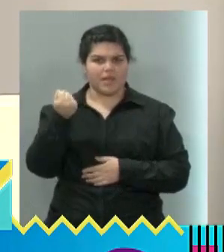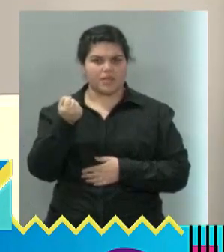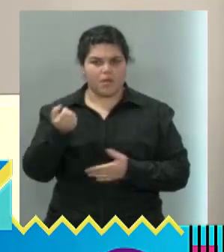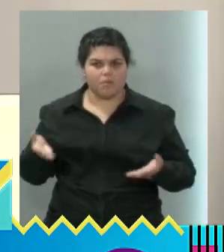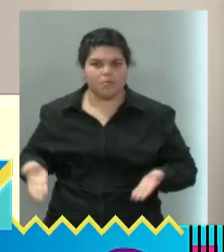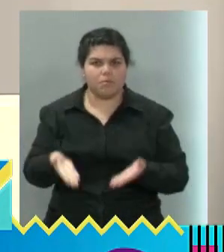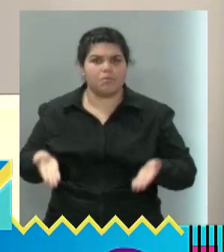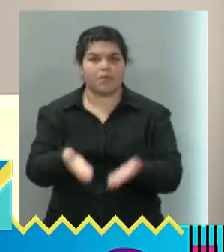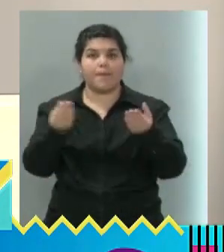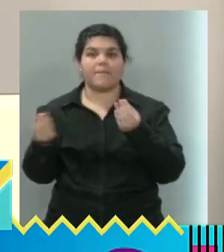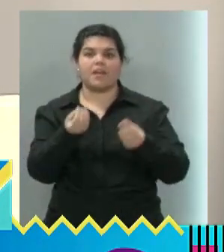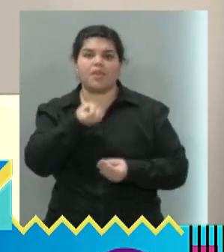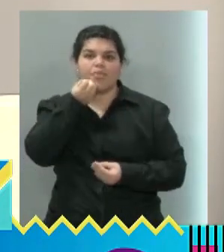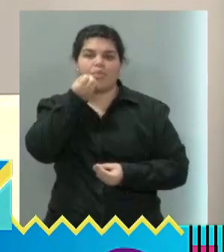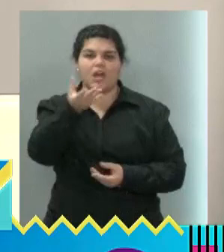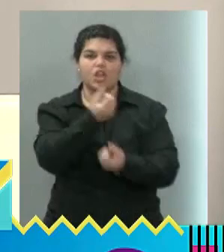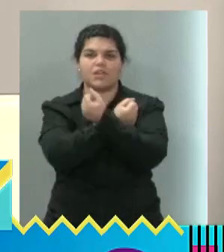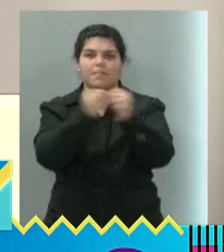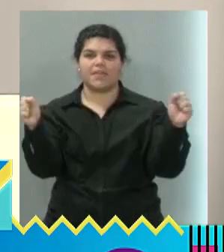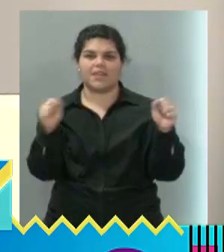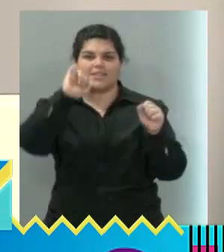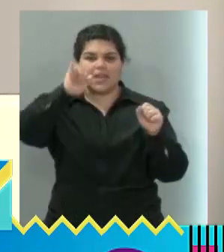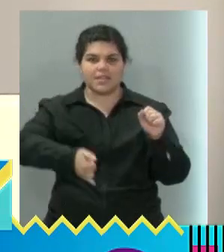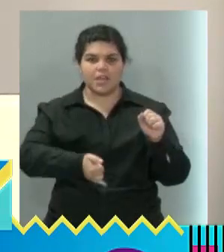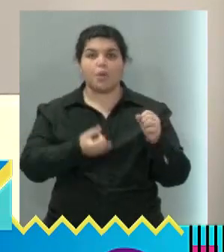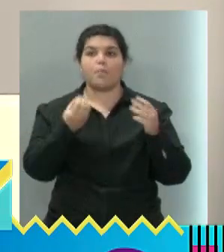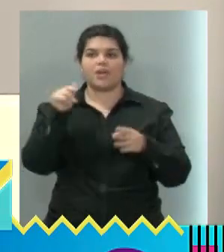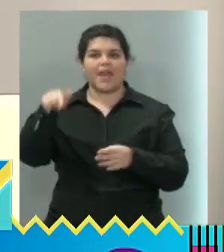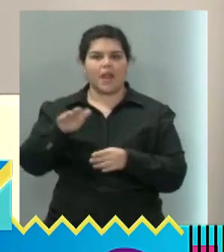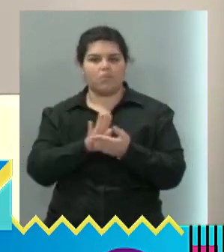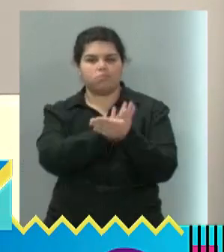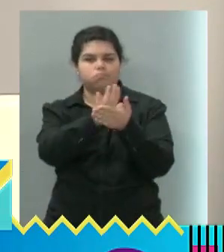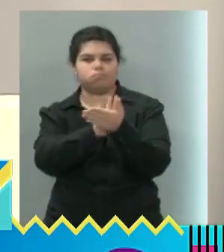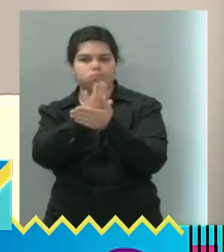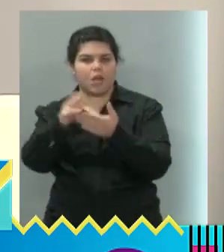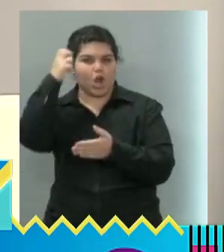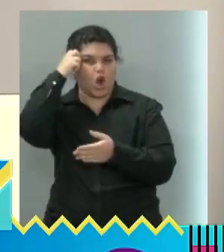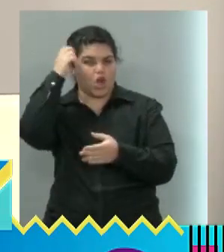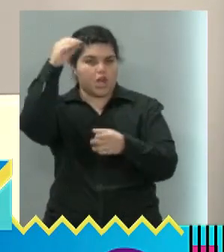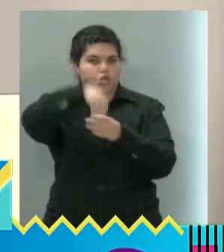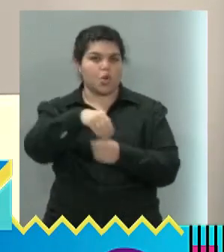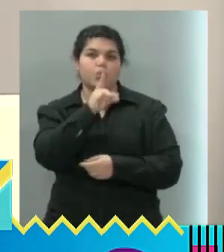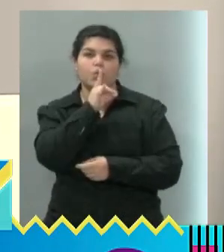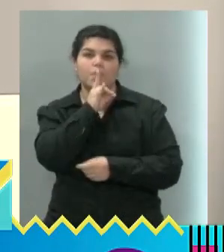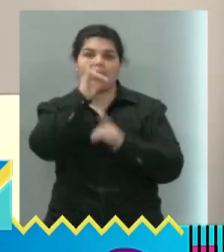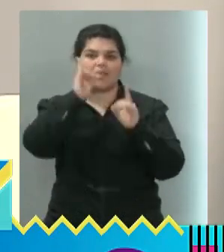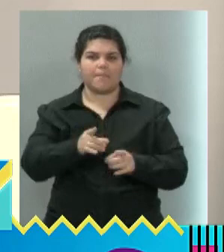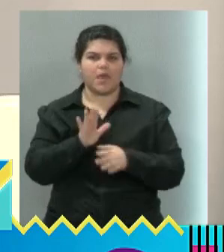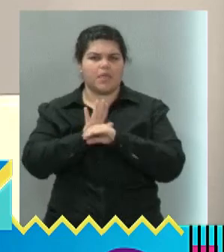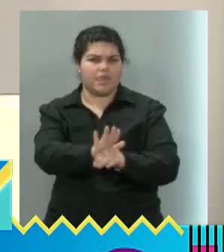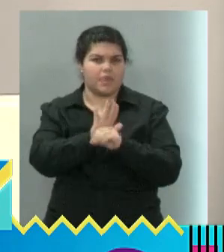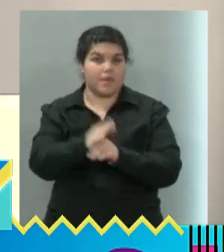la declaración de la independencia por su influencia sobre el Congreso de Tucumán y hasta, yo diría, la presión para la declaración